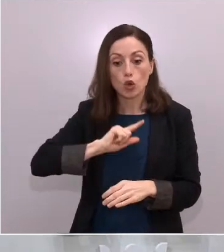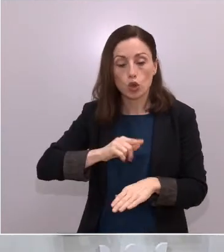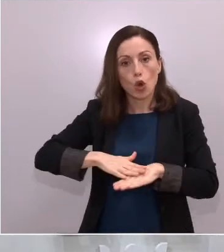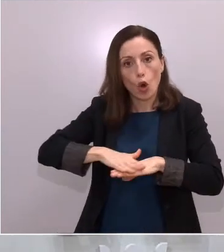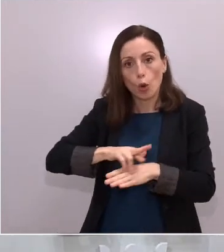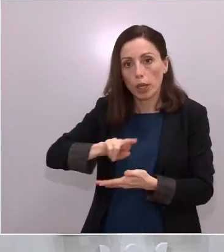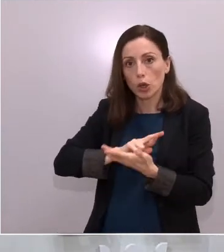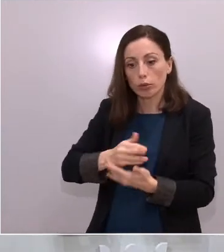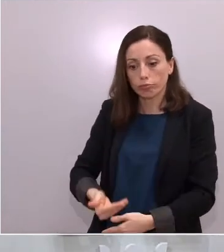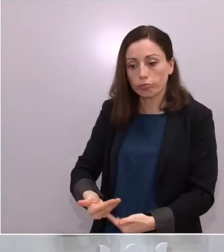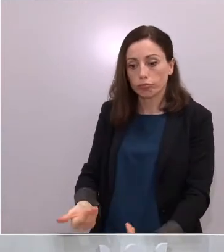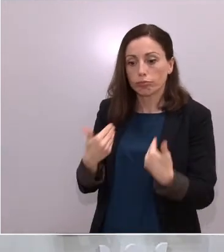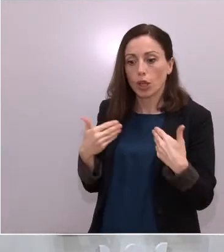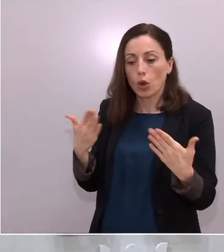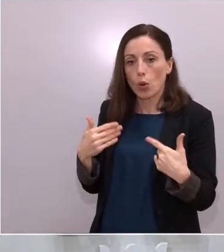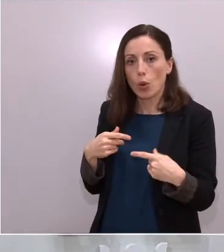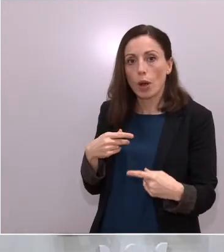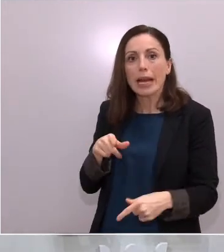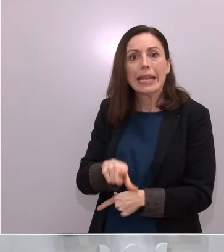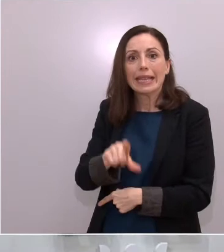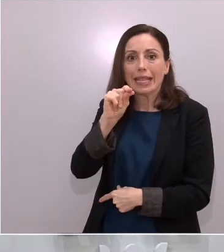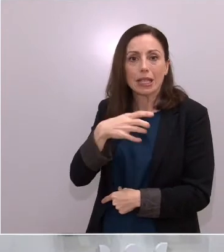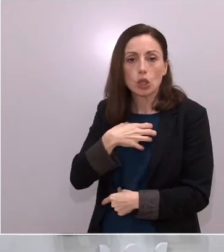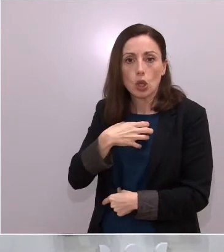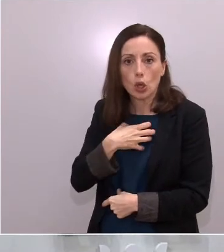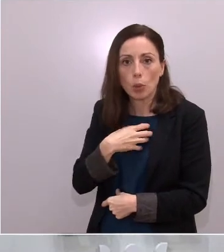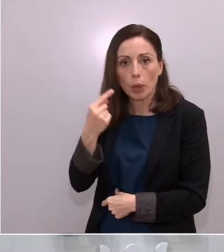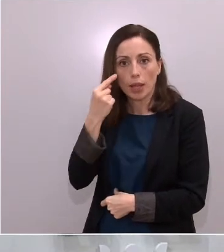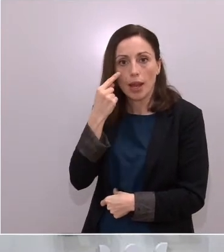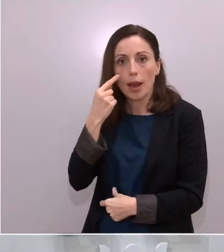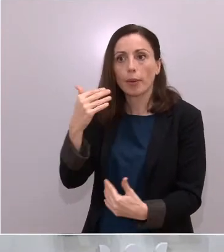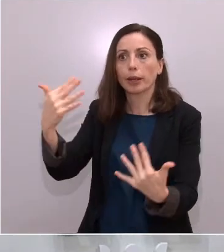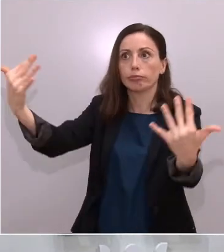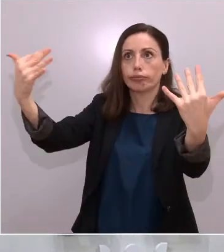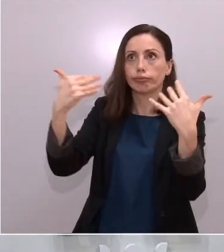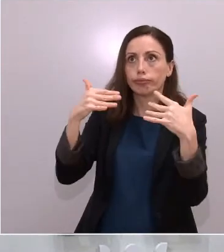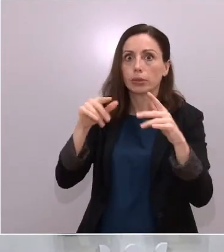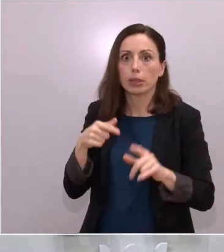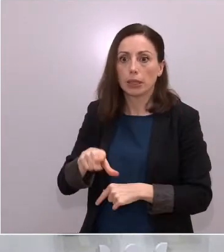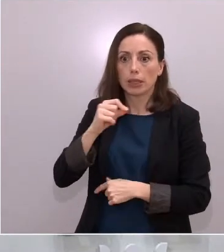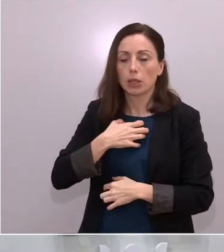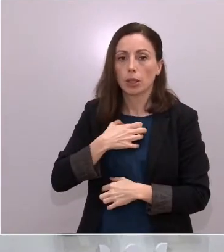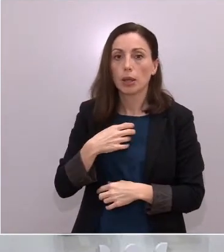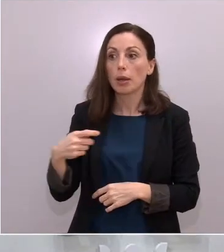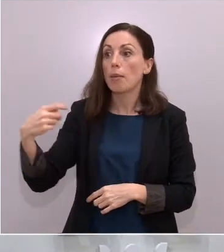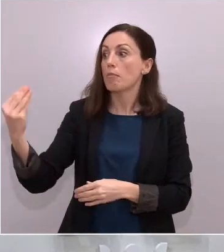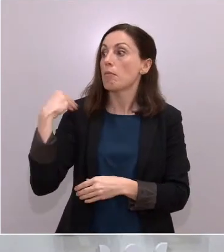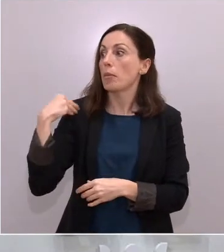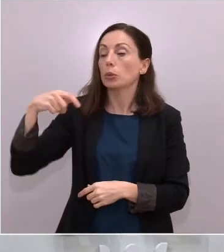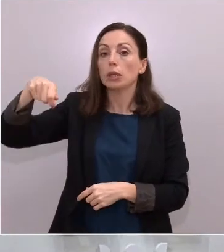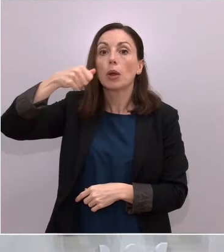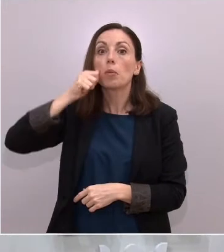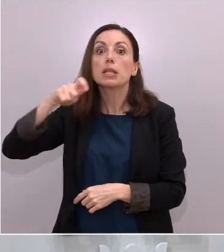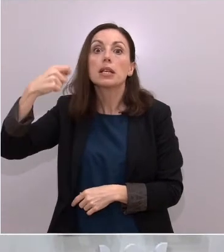para impedir la entrada en los límites geográficos de la comunidad autónoma. Tampoco me ha preguntado el presidente Sánchez cómo lo